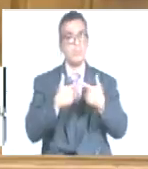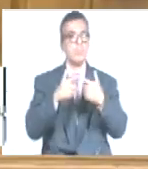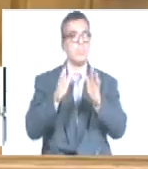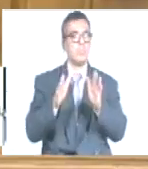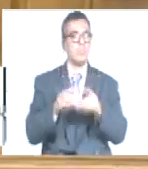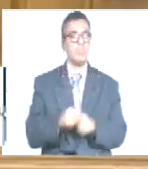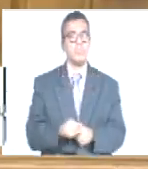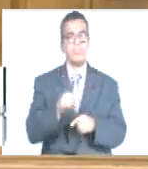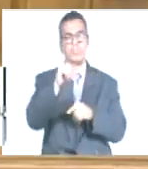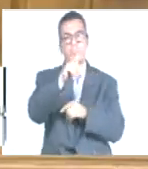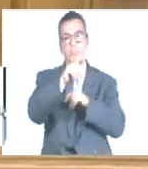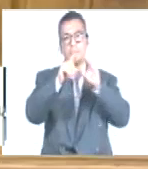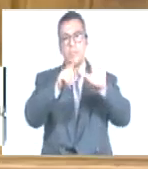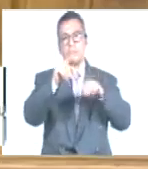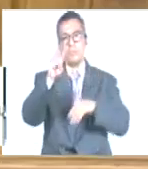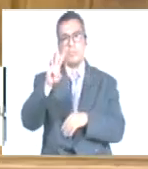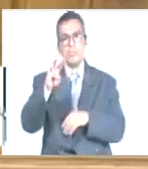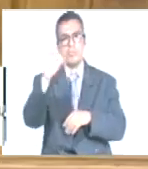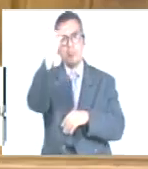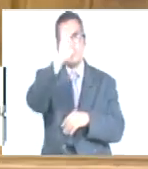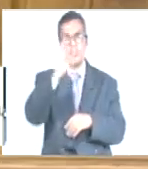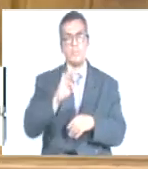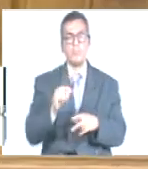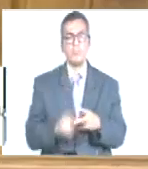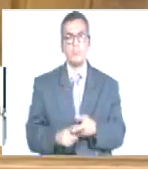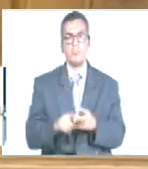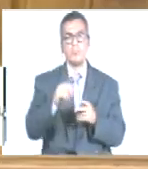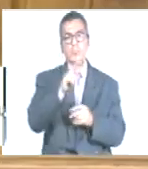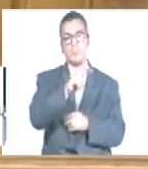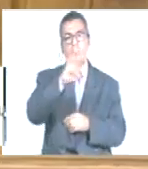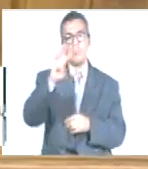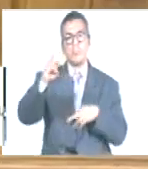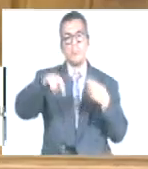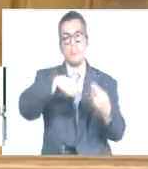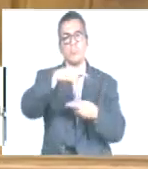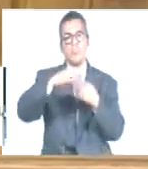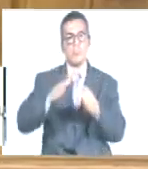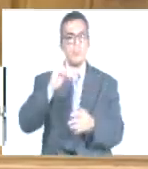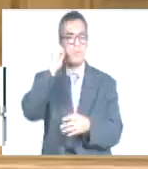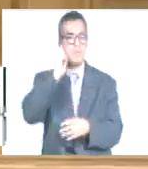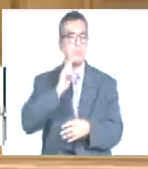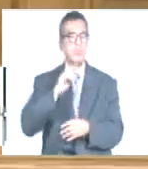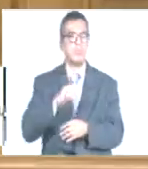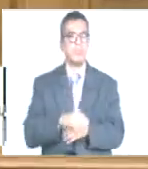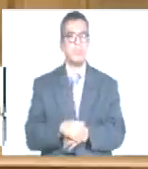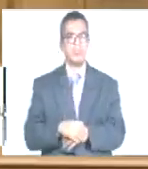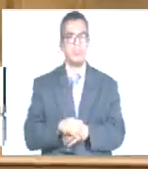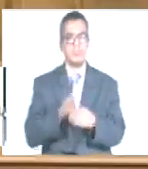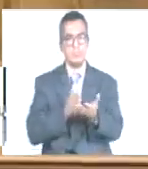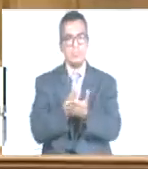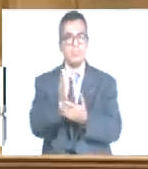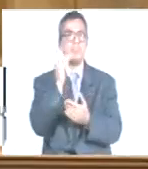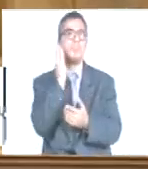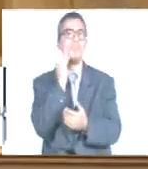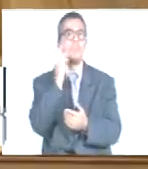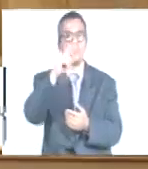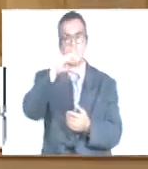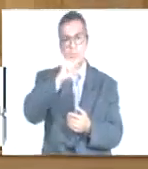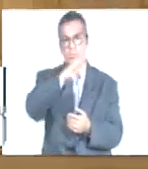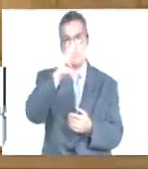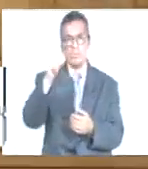independencia, 164 de la Federación y 24 de la Revolución Bolivariana. Sigamos el ejemplo de